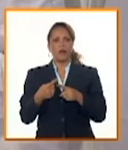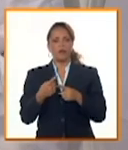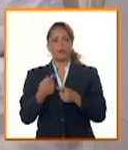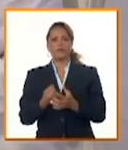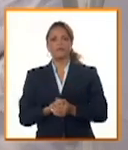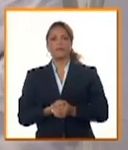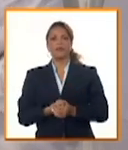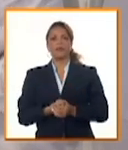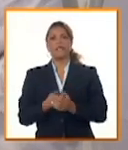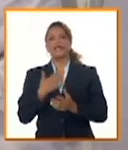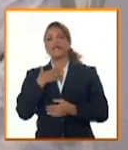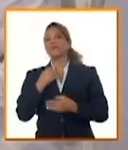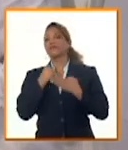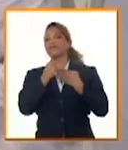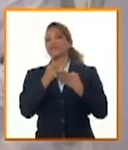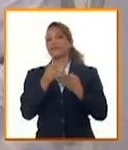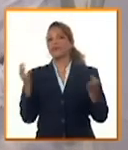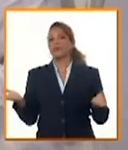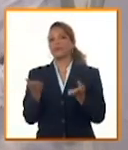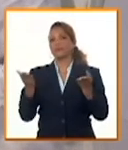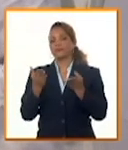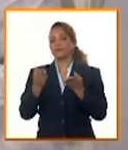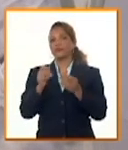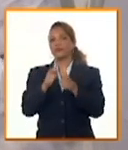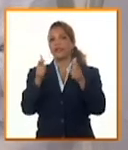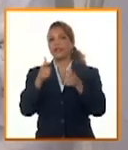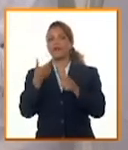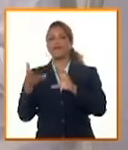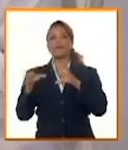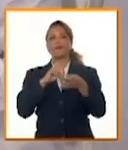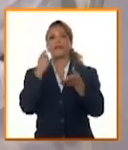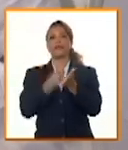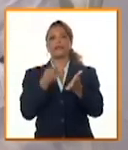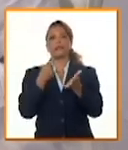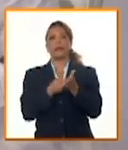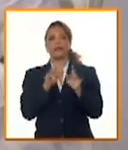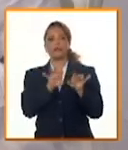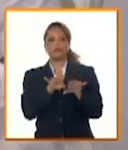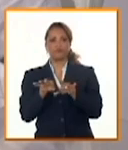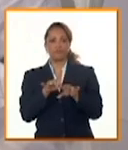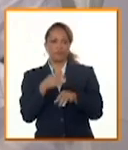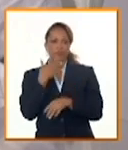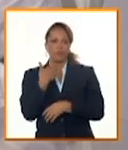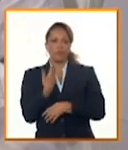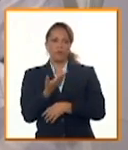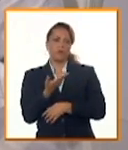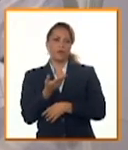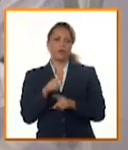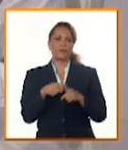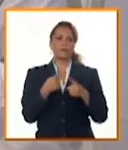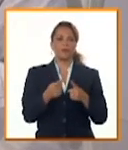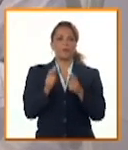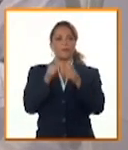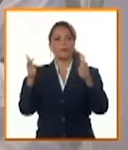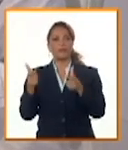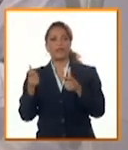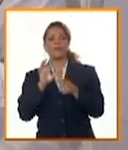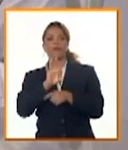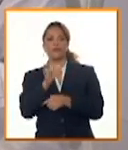incentiva a que potenciemos este estos canales de pago electrónico y y incrementemos la bancarización